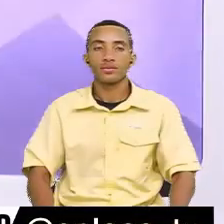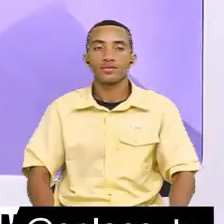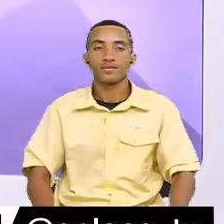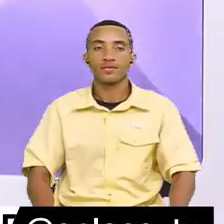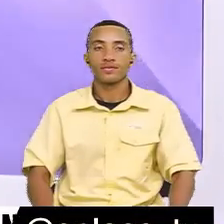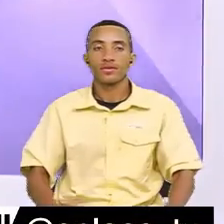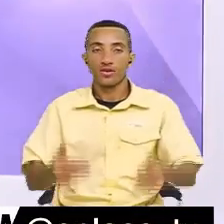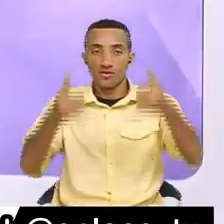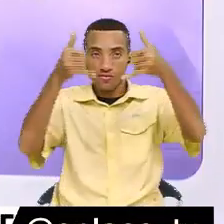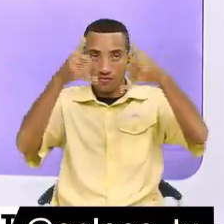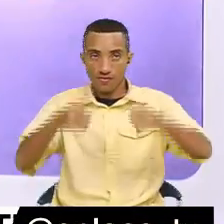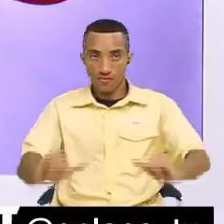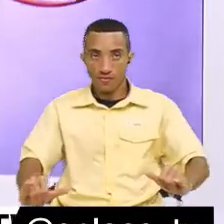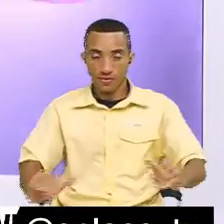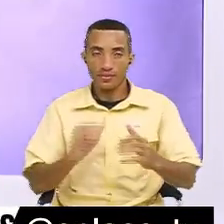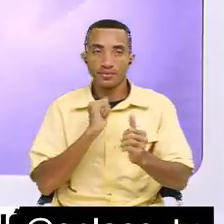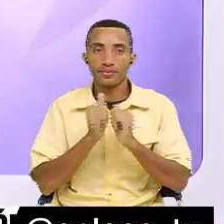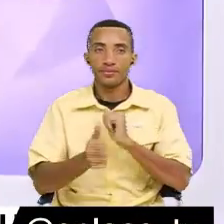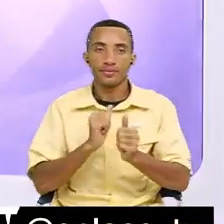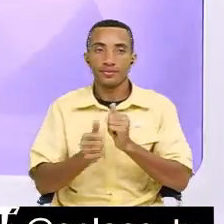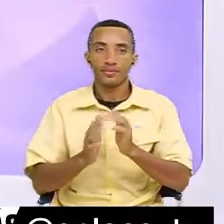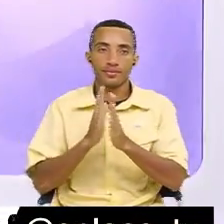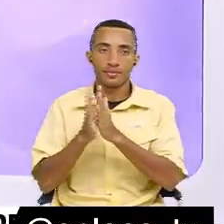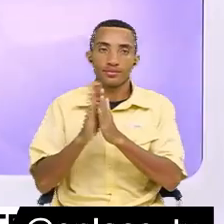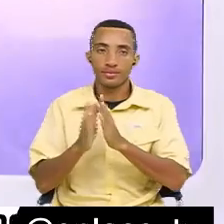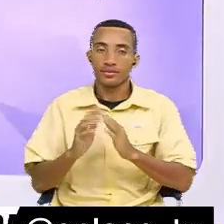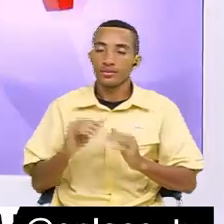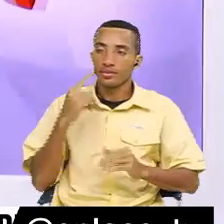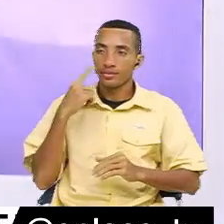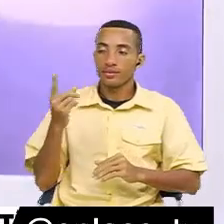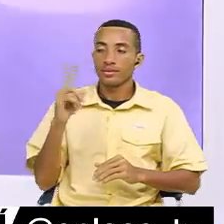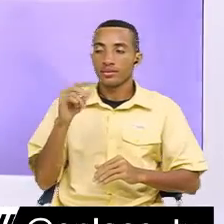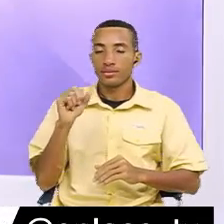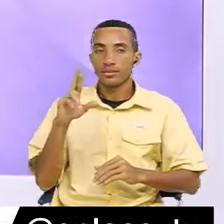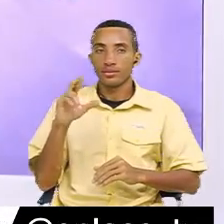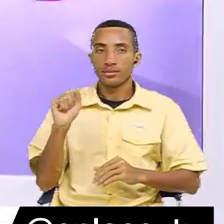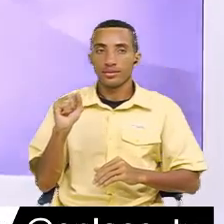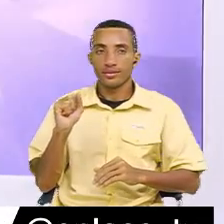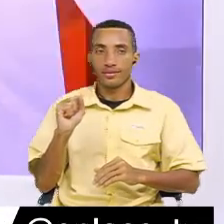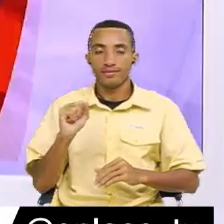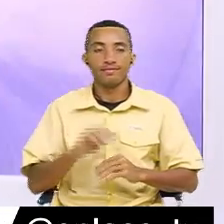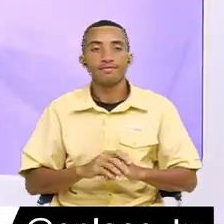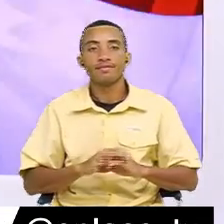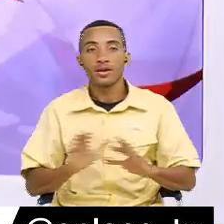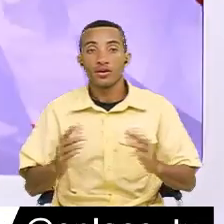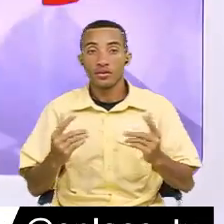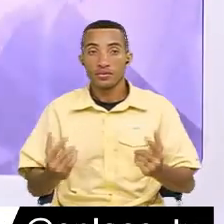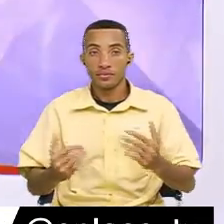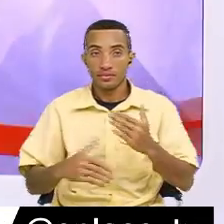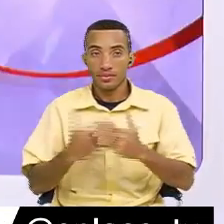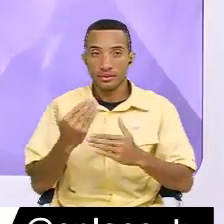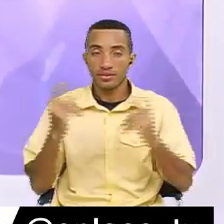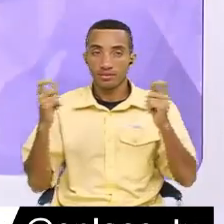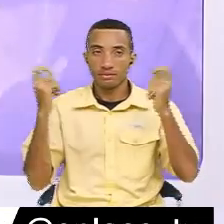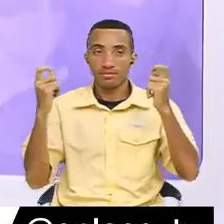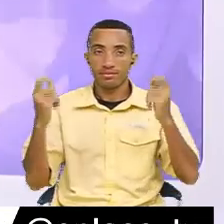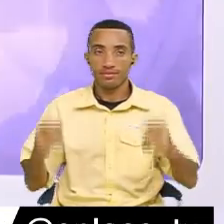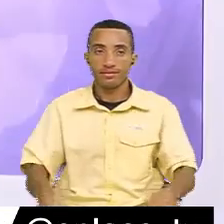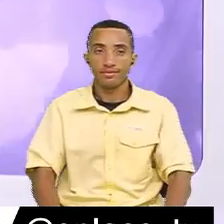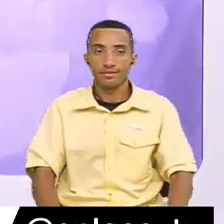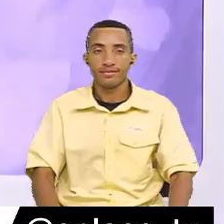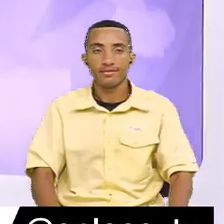Finalizan los deportes por la presente emisión, ya viene Sara Narváez con lo mejor en la mira. Es el momento para nuestros patrocinadores, ya